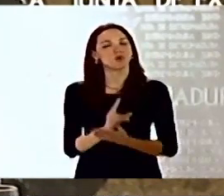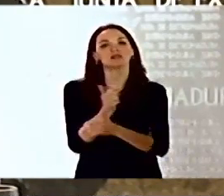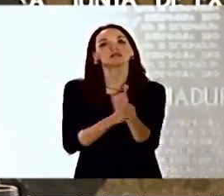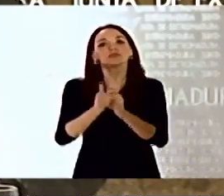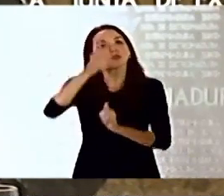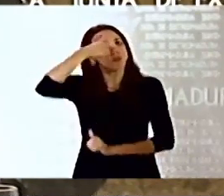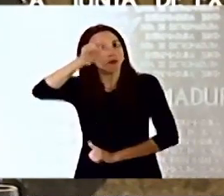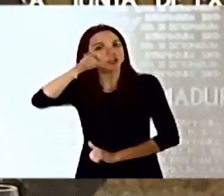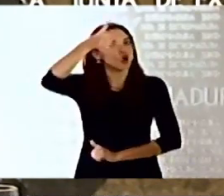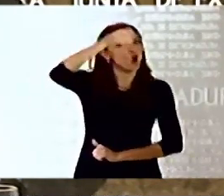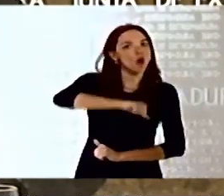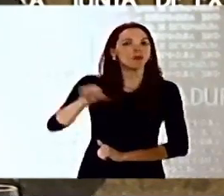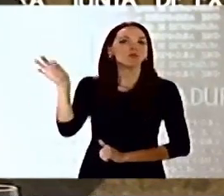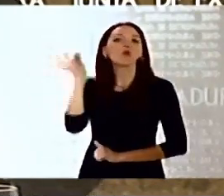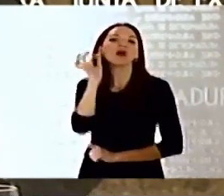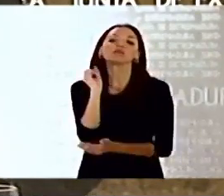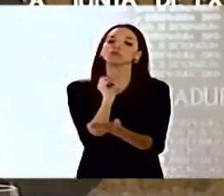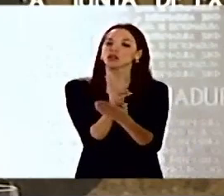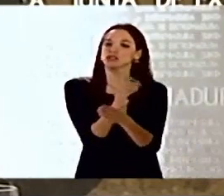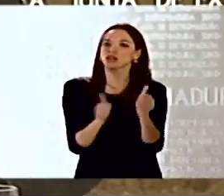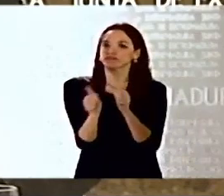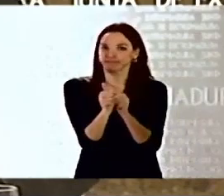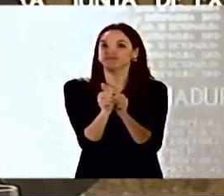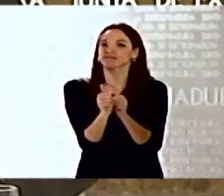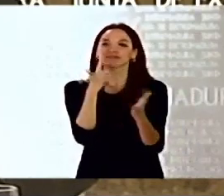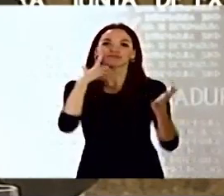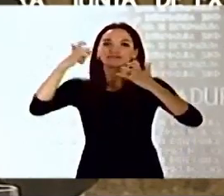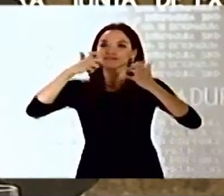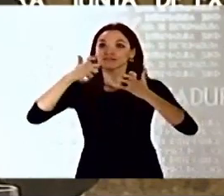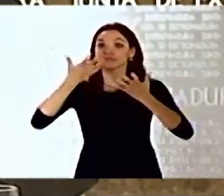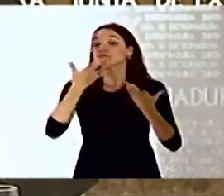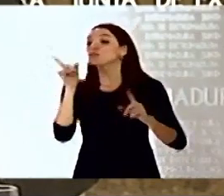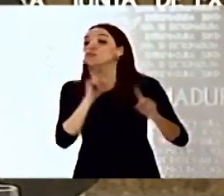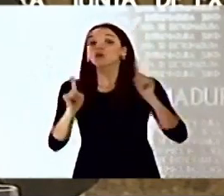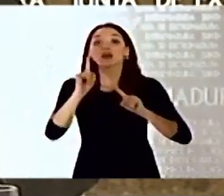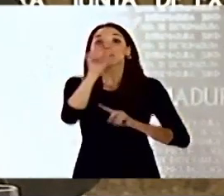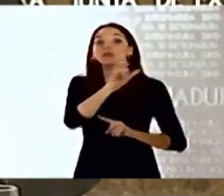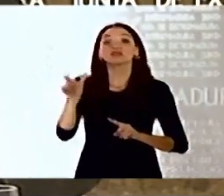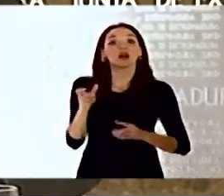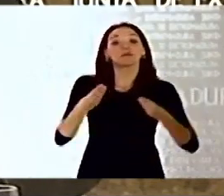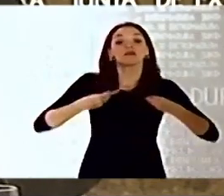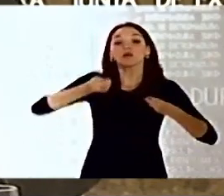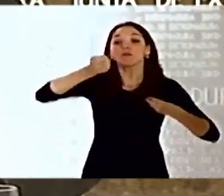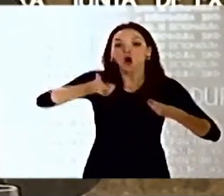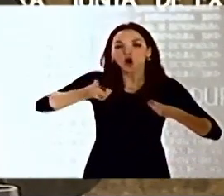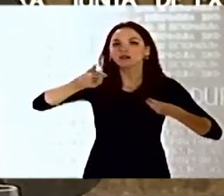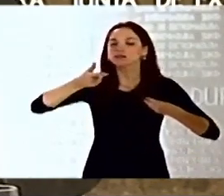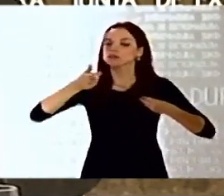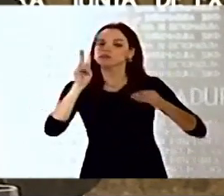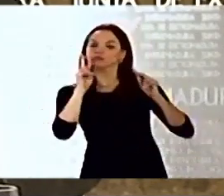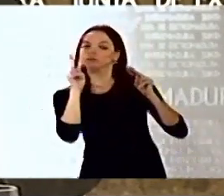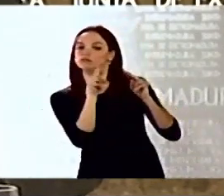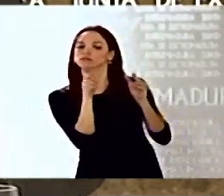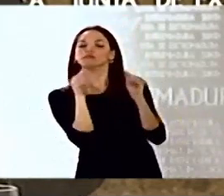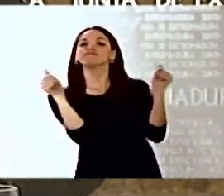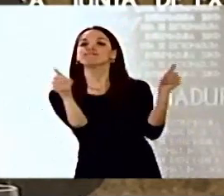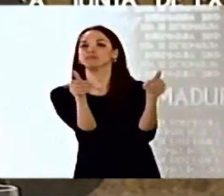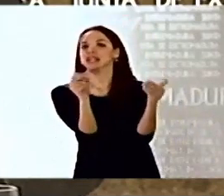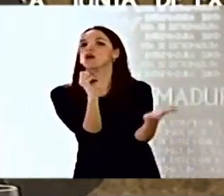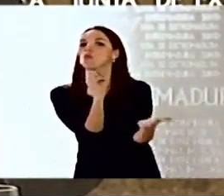sus hombres y por sus mujeres. Donde hay problemas demográficos, tiene que haber respuestas contundentes y para